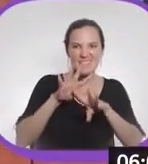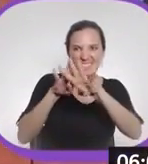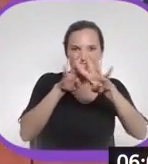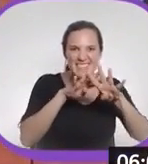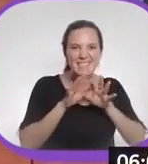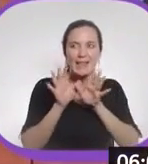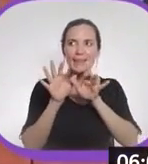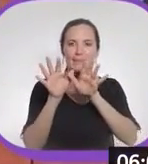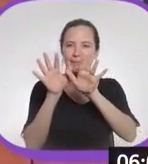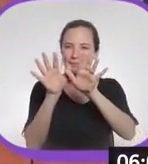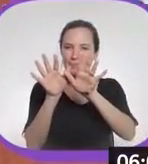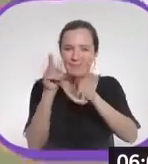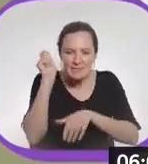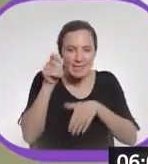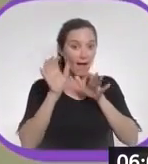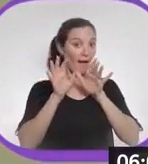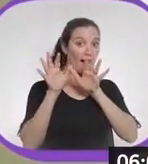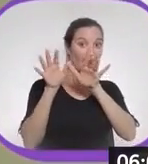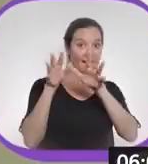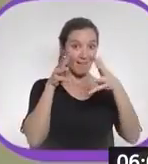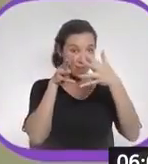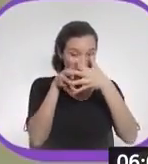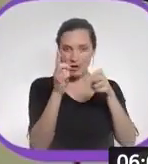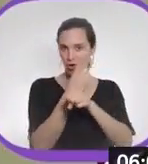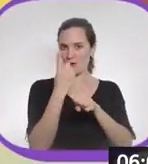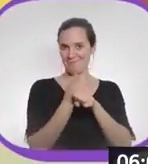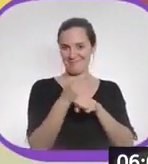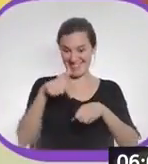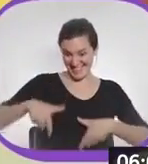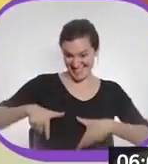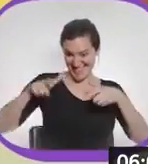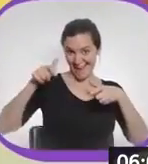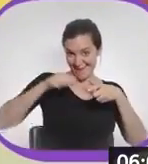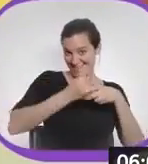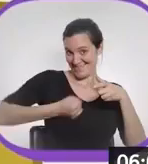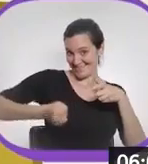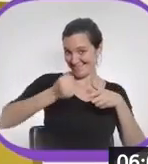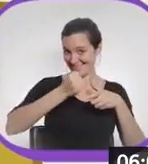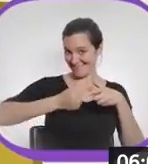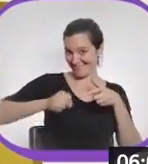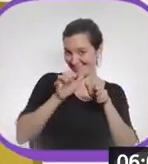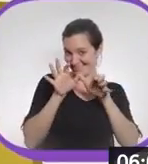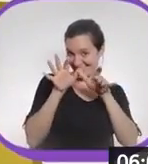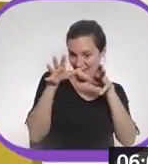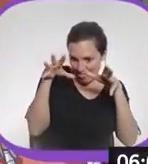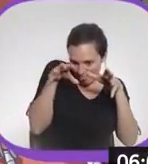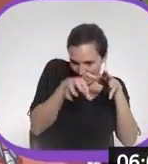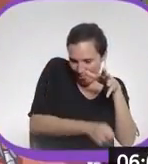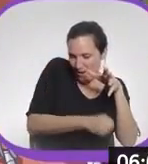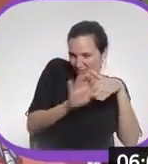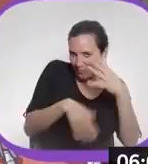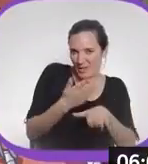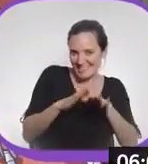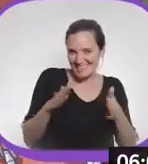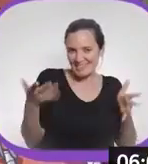Esas son redes de mariposa. Ninguna hada o loco de atar podrá escapar de ellas. Y esta es la olla Crocker. No solo atrapa hadas, también prepara